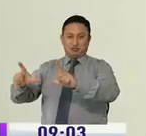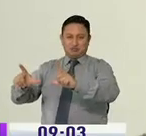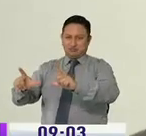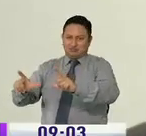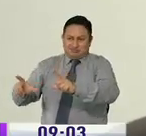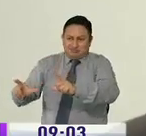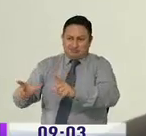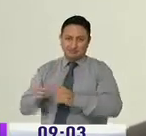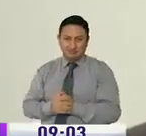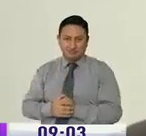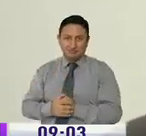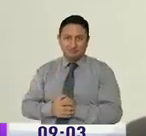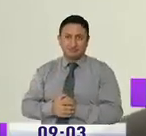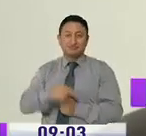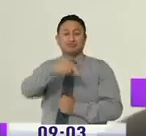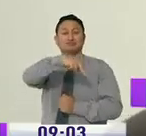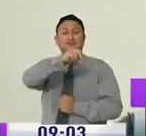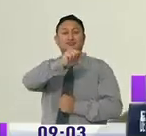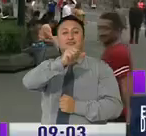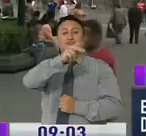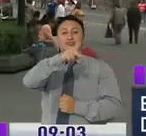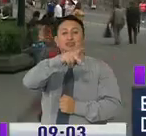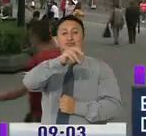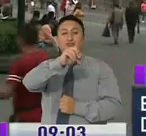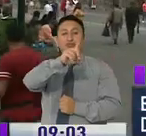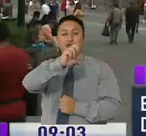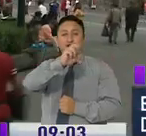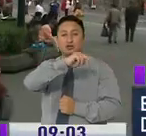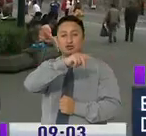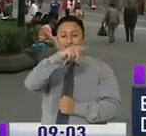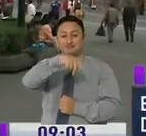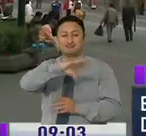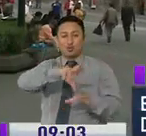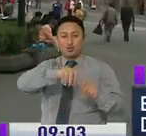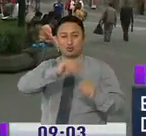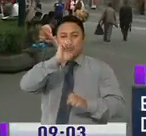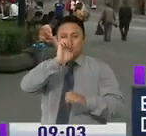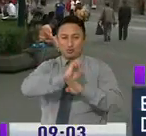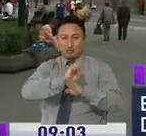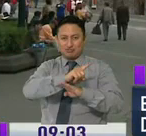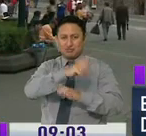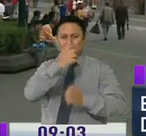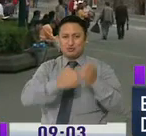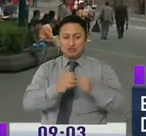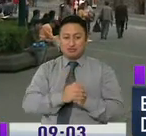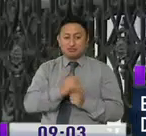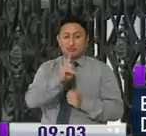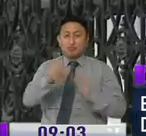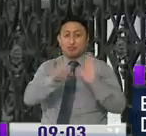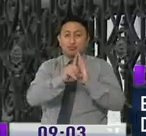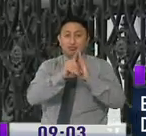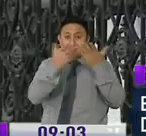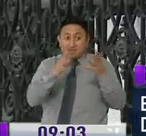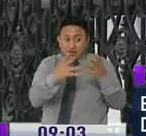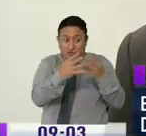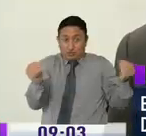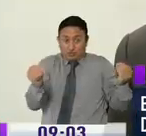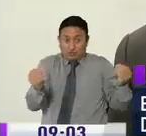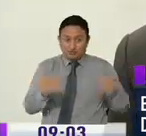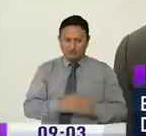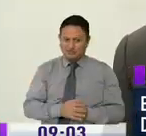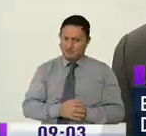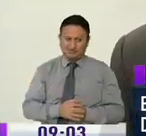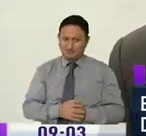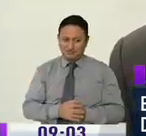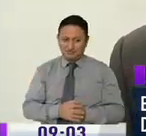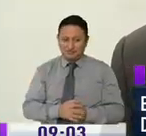para el sociólogo Napoleón Saltos, la corrupción que existe en el país es sistemática y una ley por sí sola no podría solucionarlo. Pero no